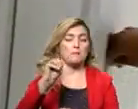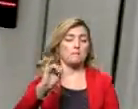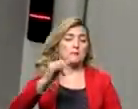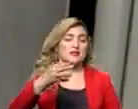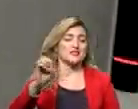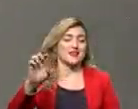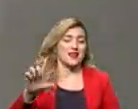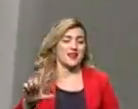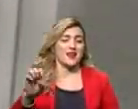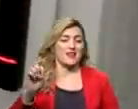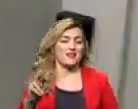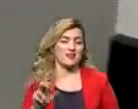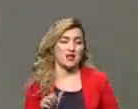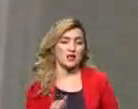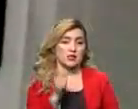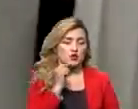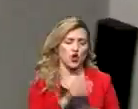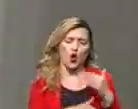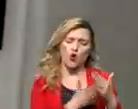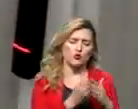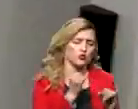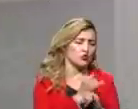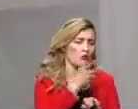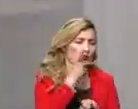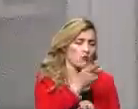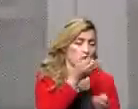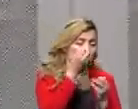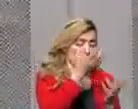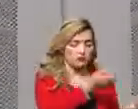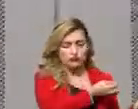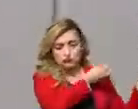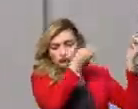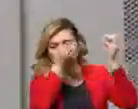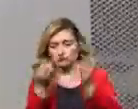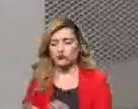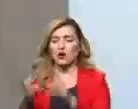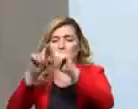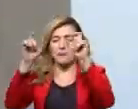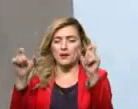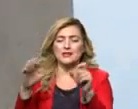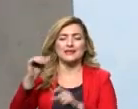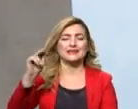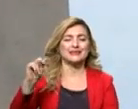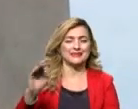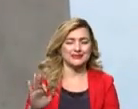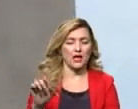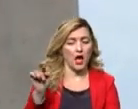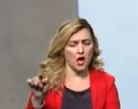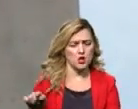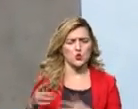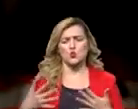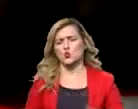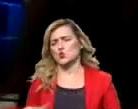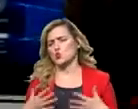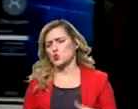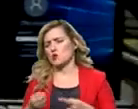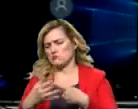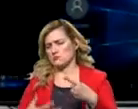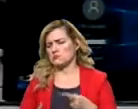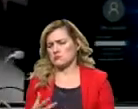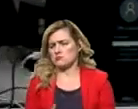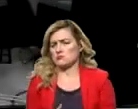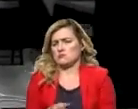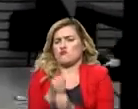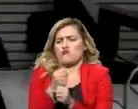Michelena, incluso anunció la migración de toda la información del gobierno hacia CNT, asegurando que CNT tiene las características